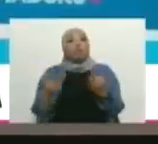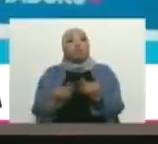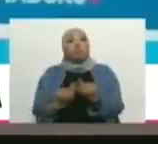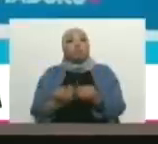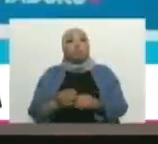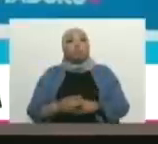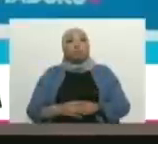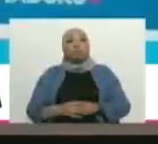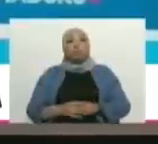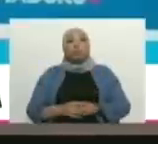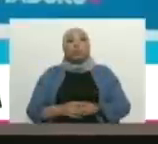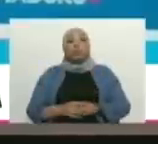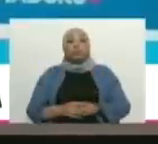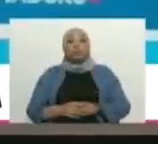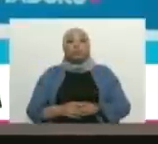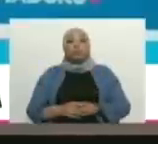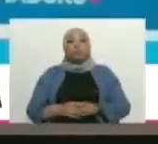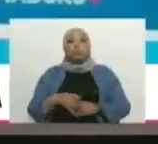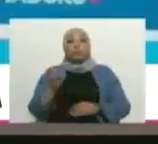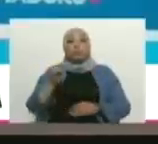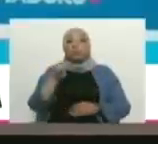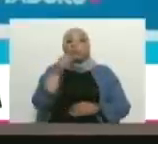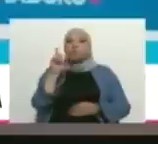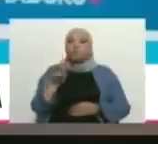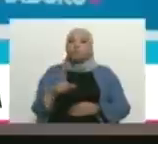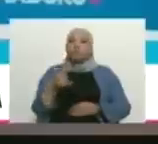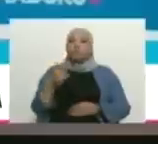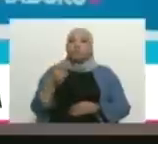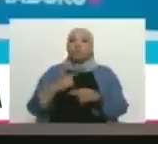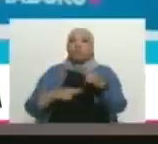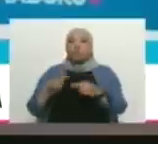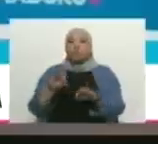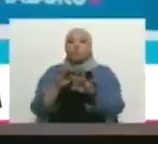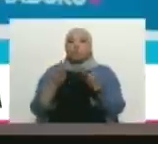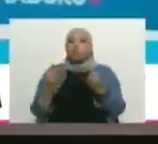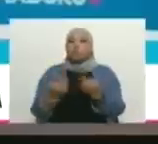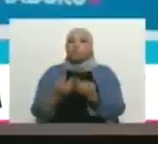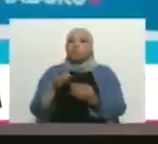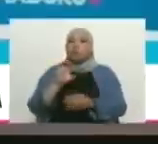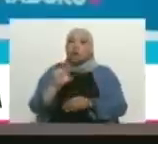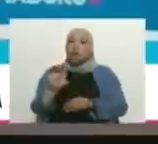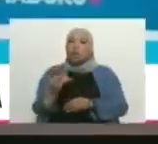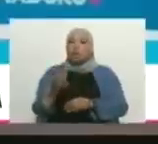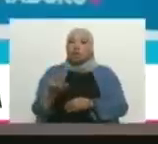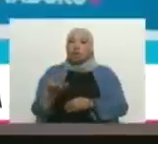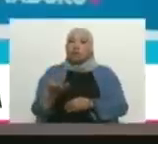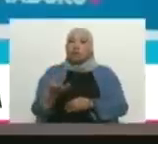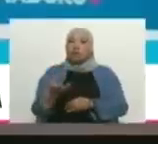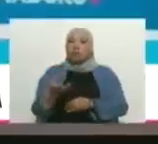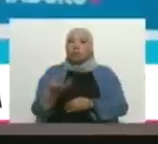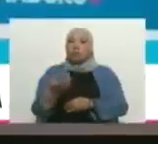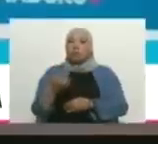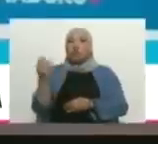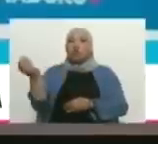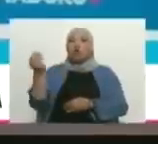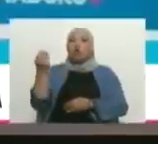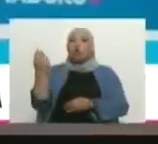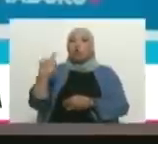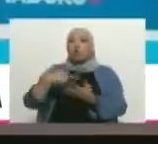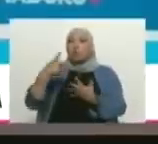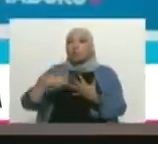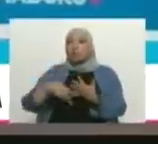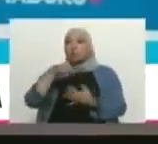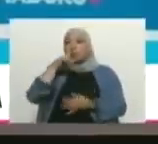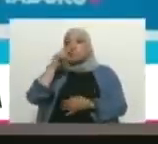Construir familia, sin lugar a dudas, es construir patria. Con Maduro Plus, aquí